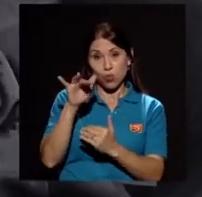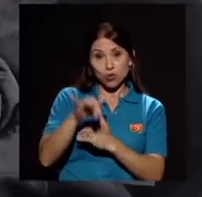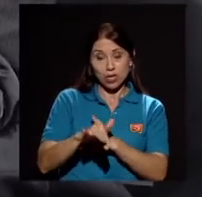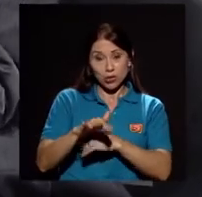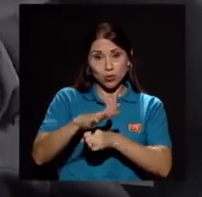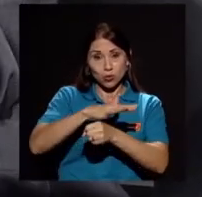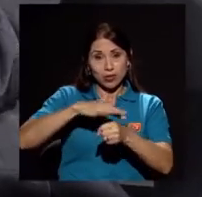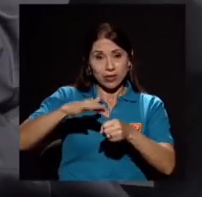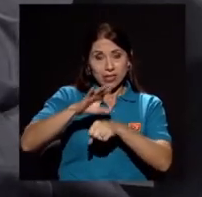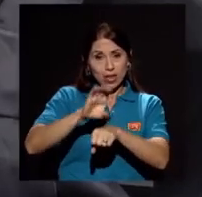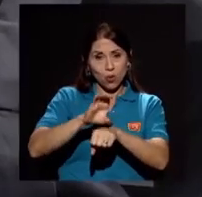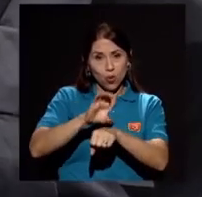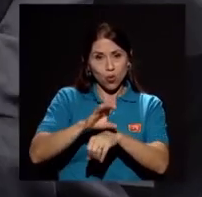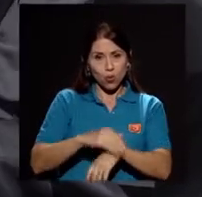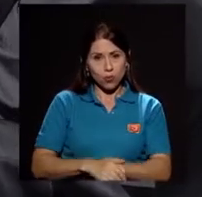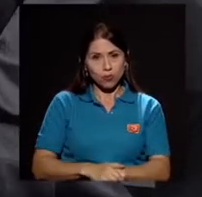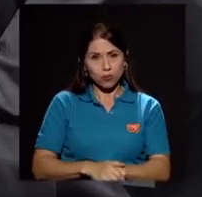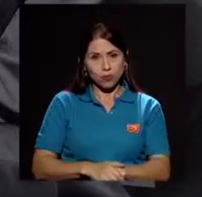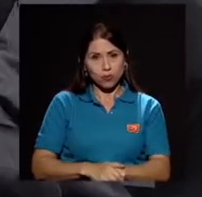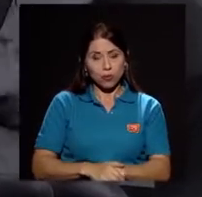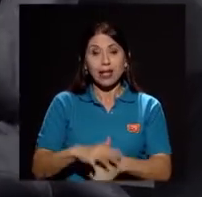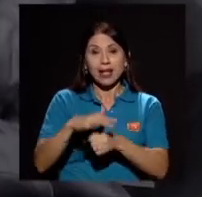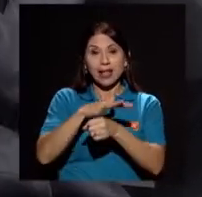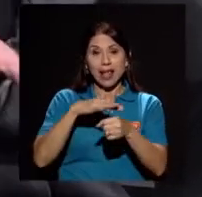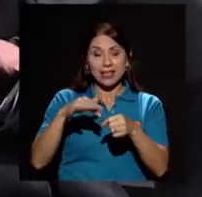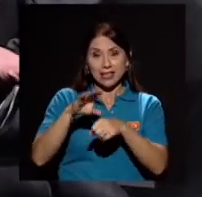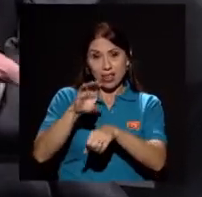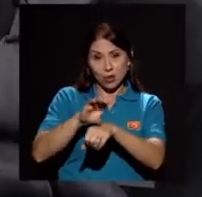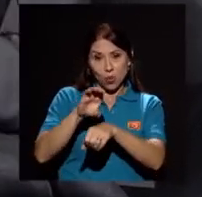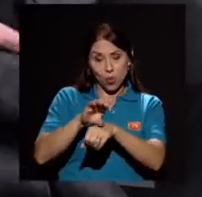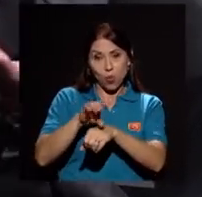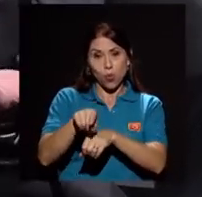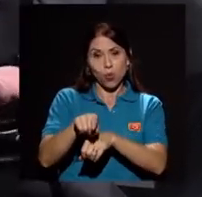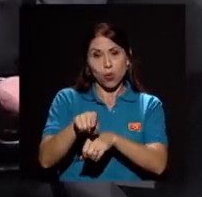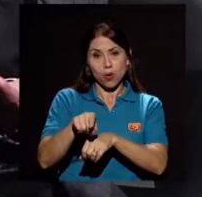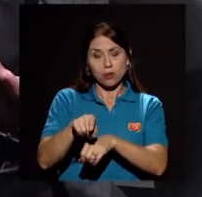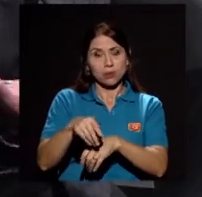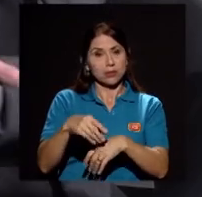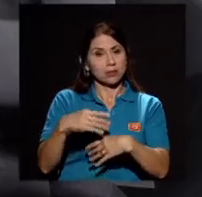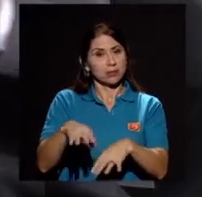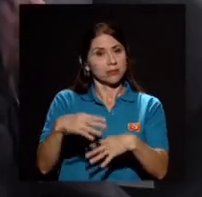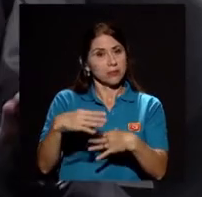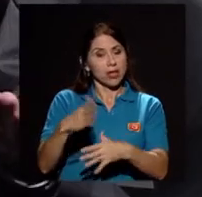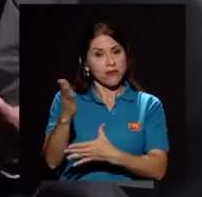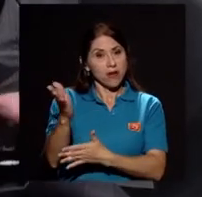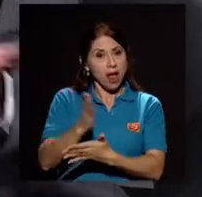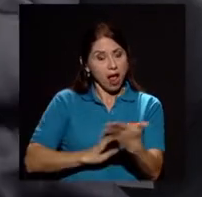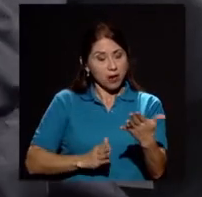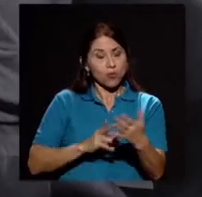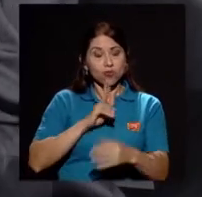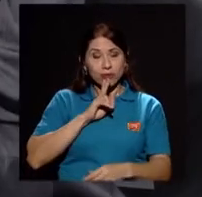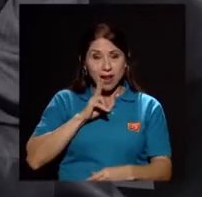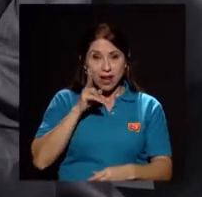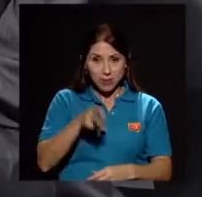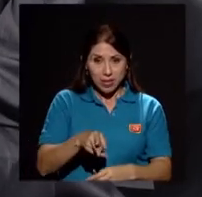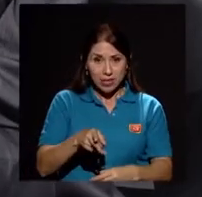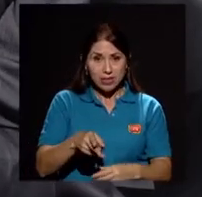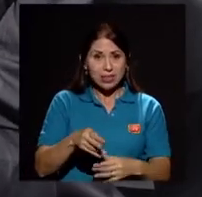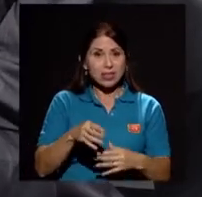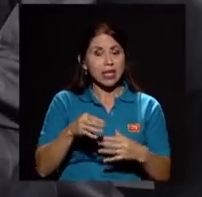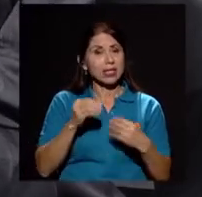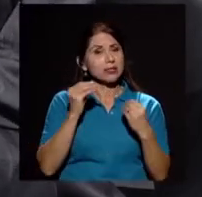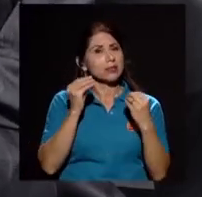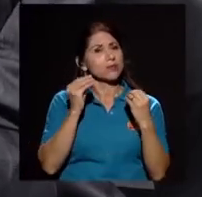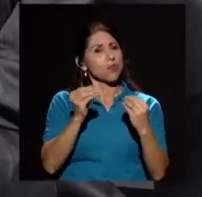coco y la isla de coco es algo realmente que es una referencia en el campo del medio